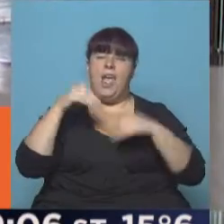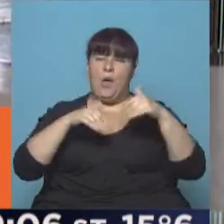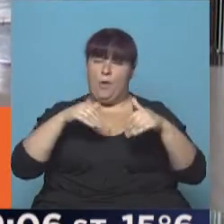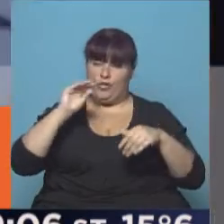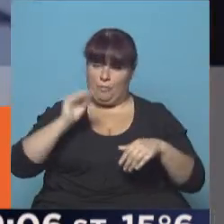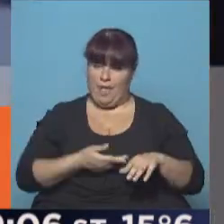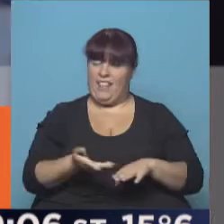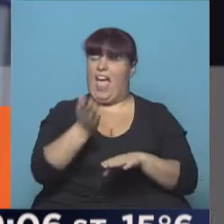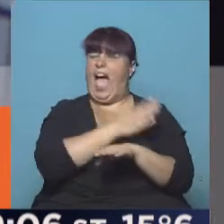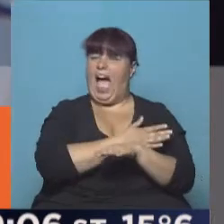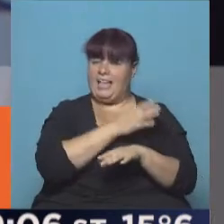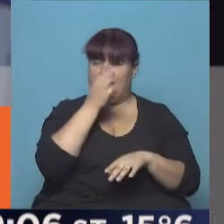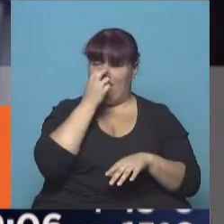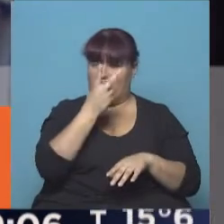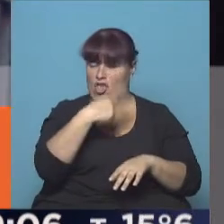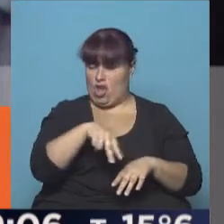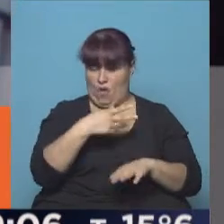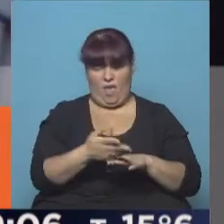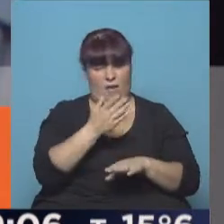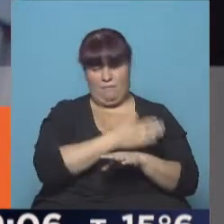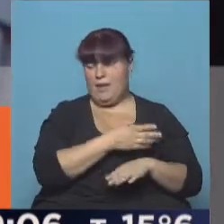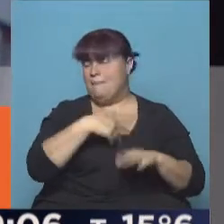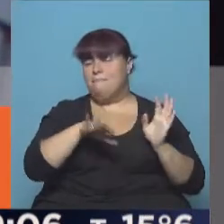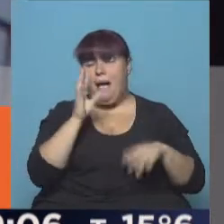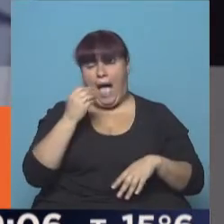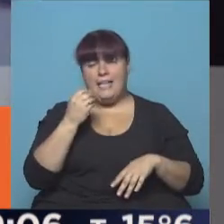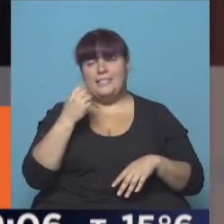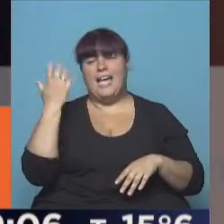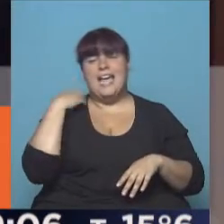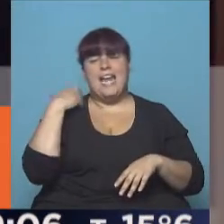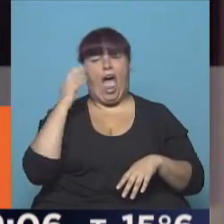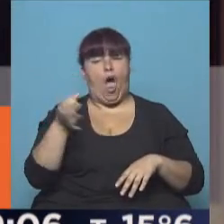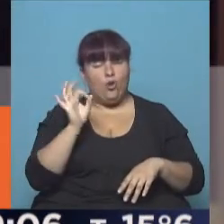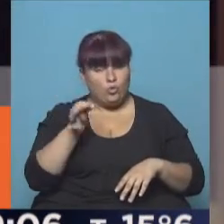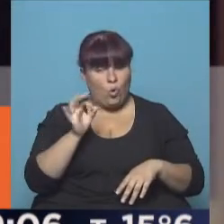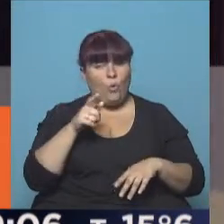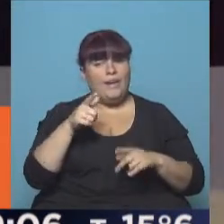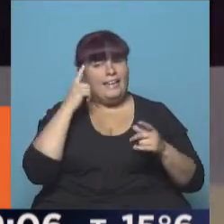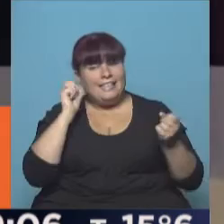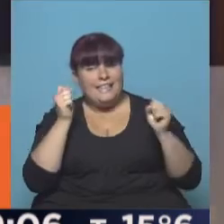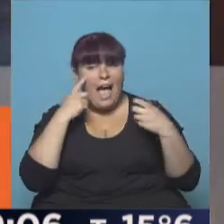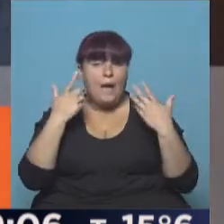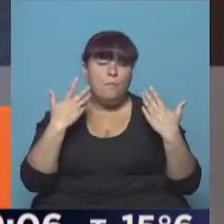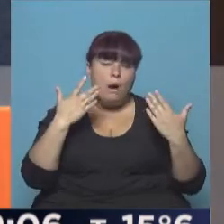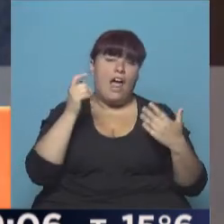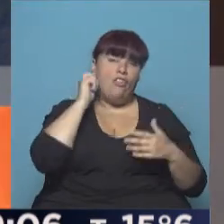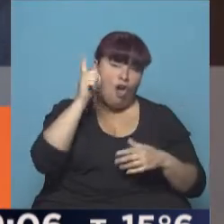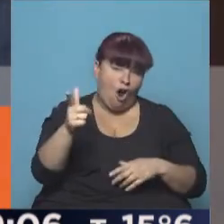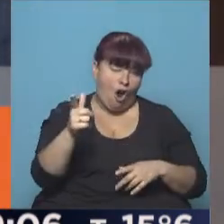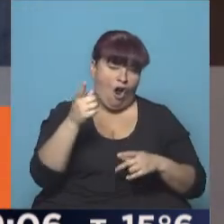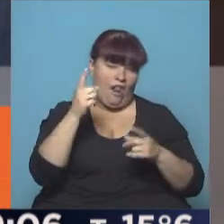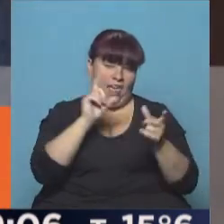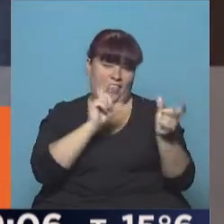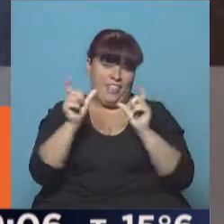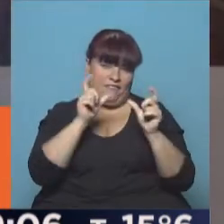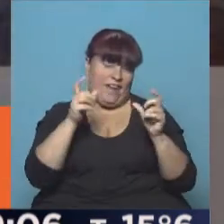elección antes del 22 de noviembre, sobre todo en la general de octubre, donde estaba la expectativa de que lograra la